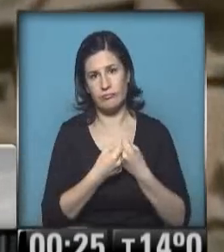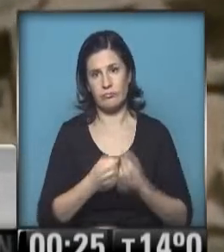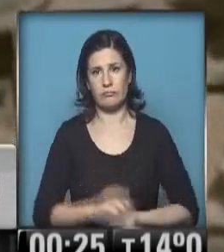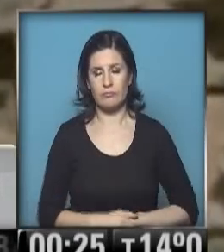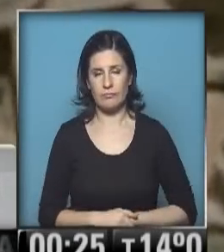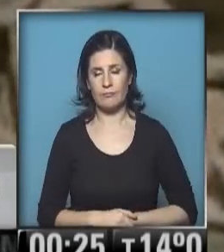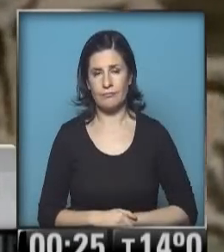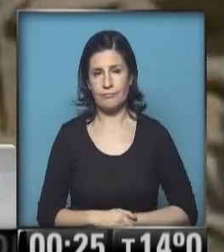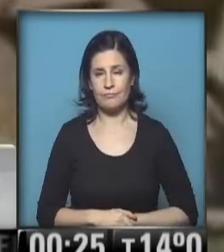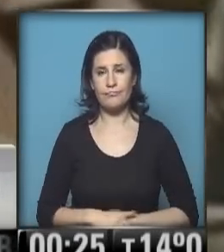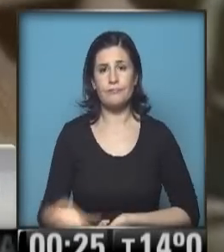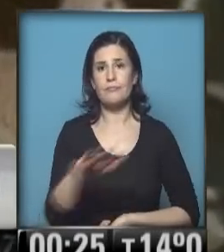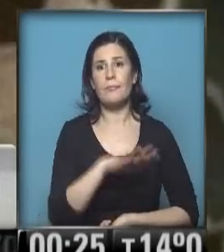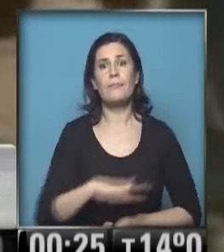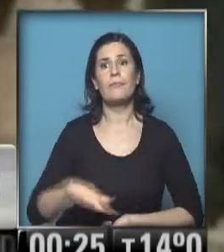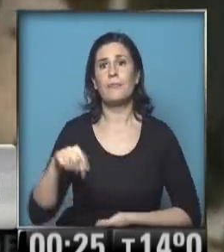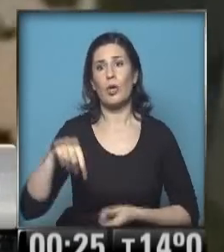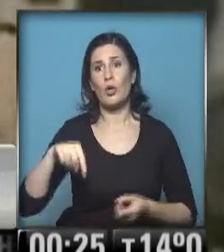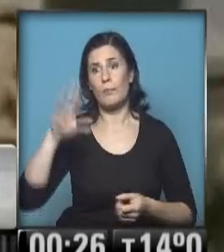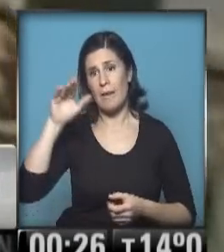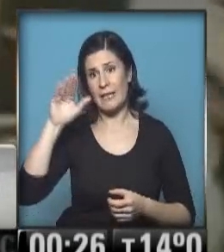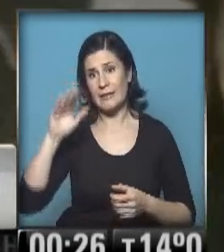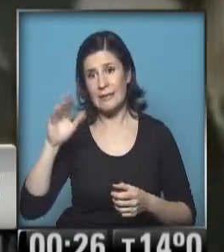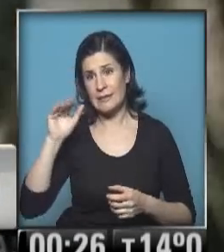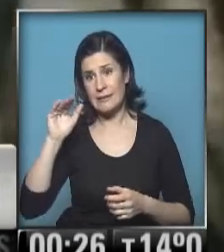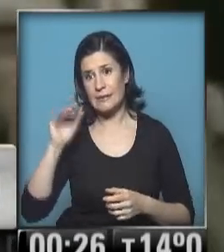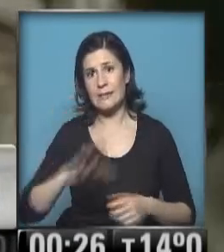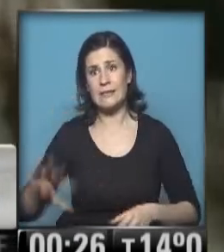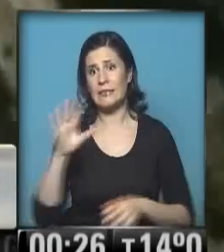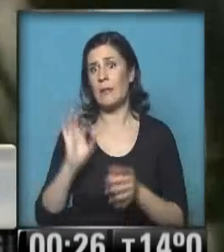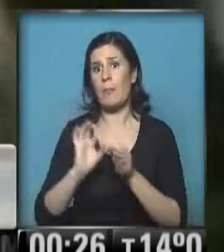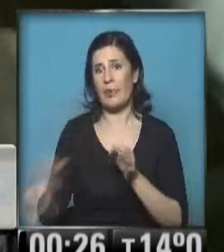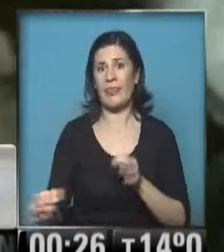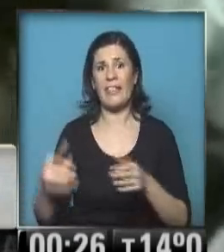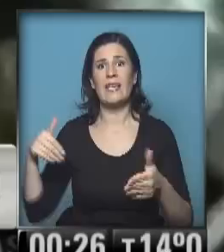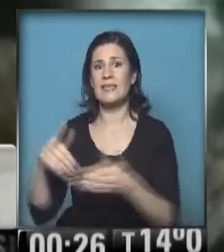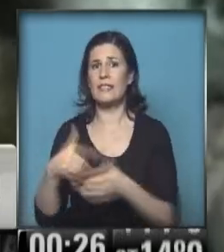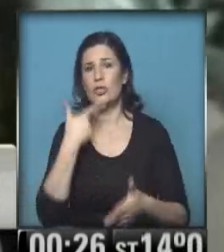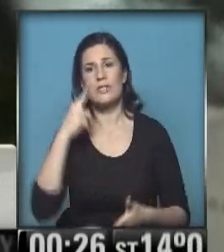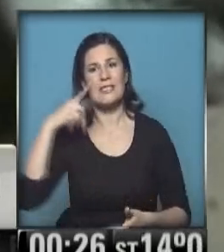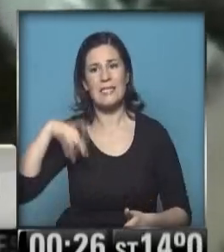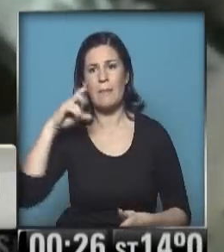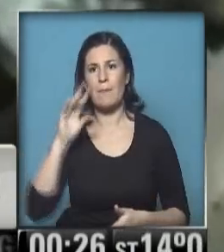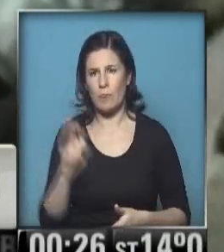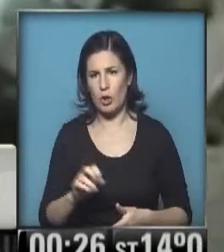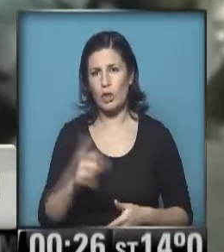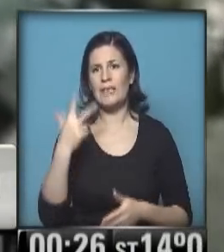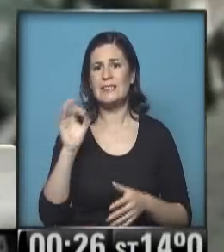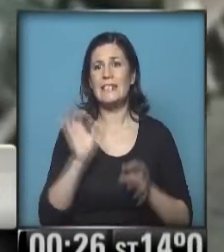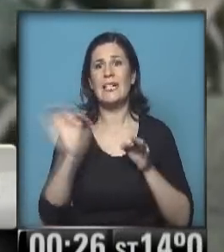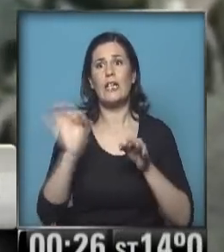El hecho ocurrió este martes en las cercanías de la estación Símbol, a unos 30 kilómetros al sur de la capital de Santiago del